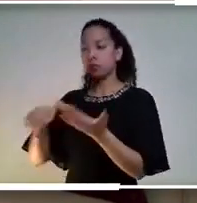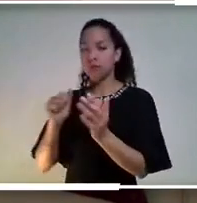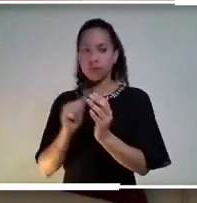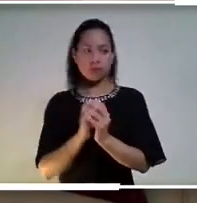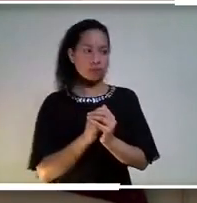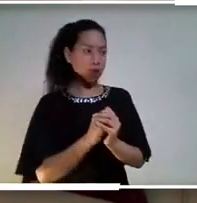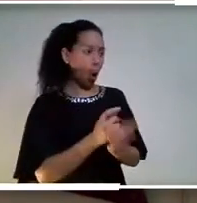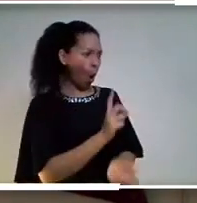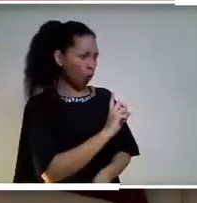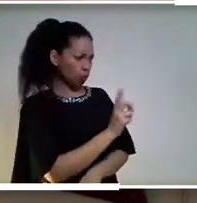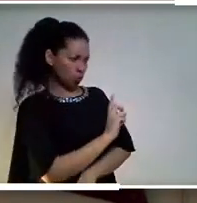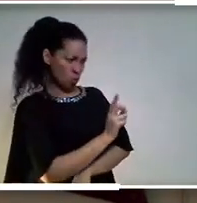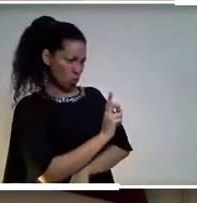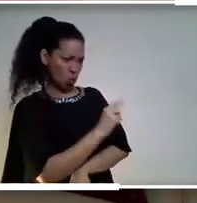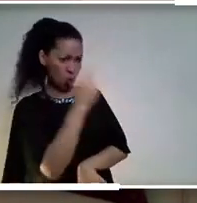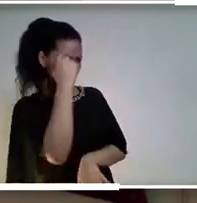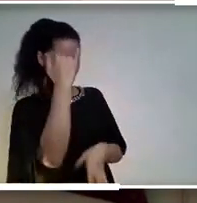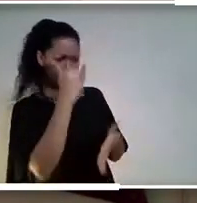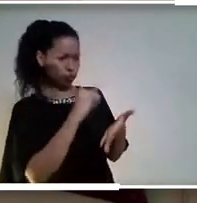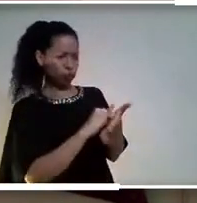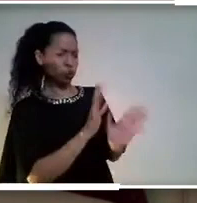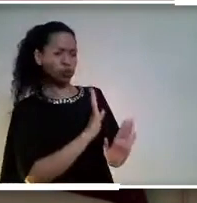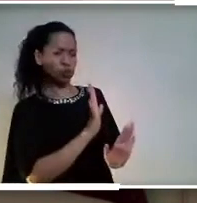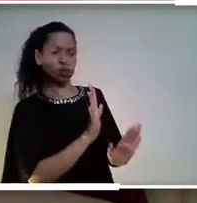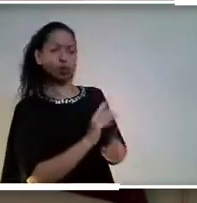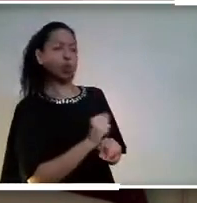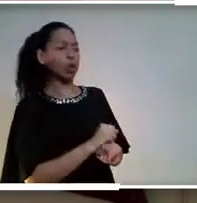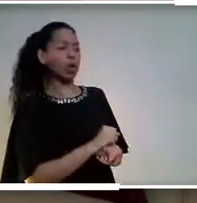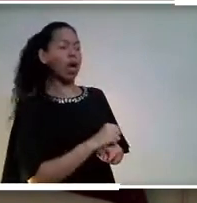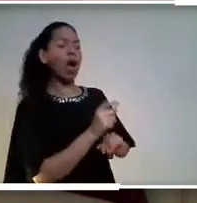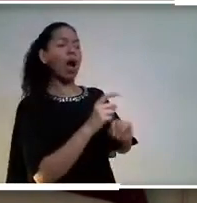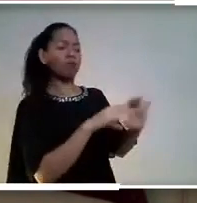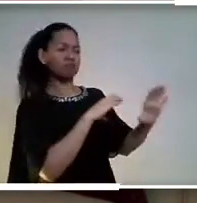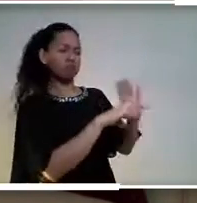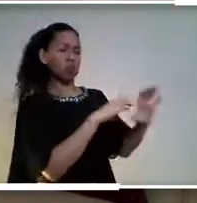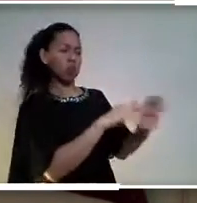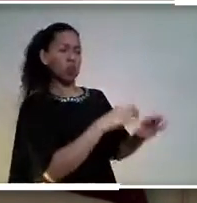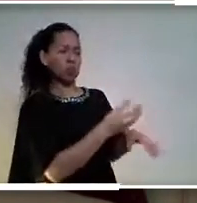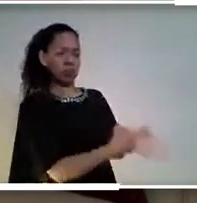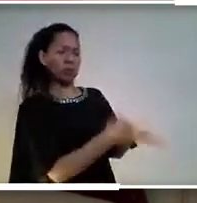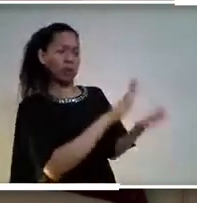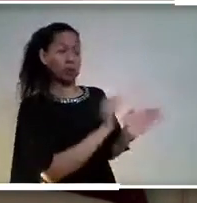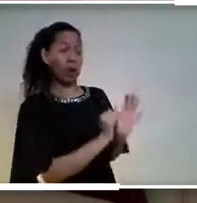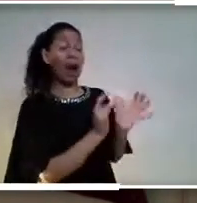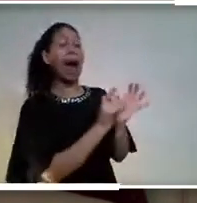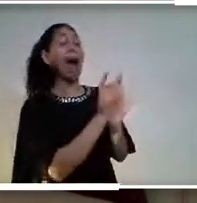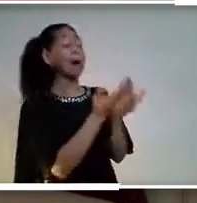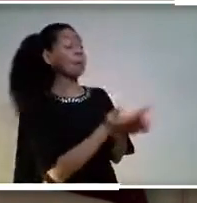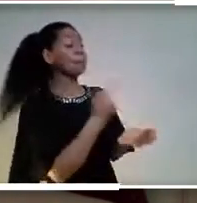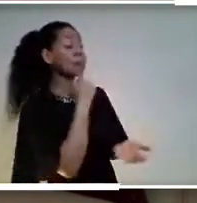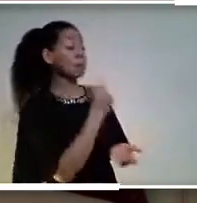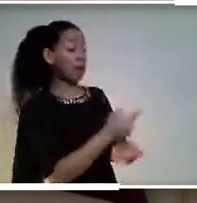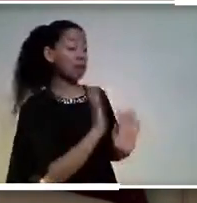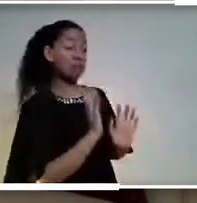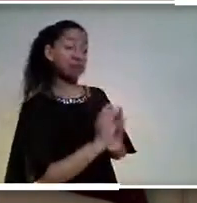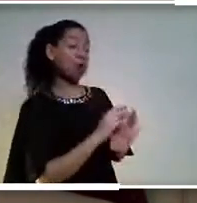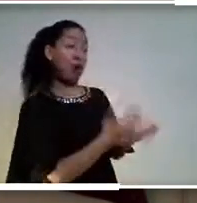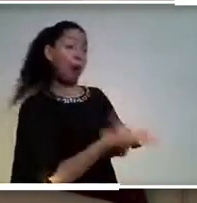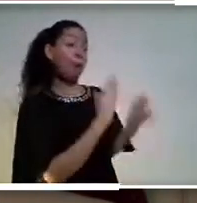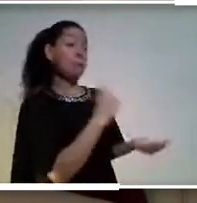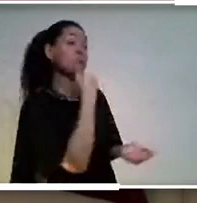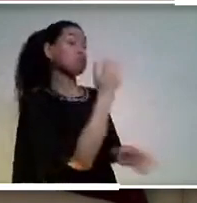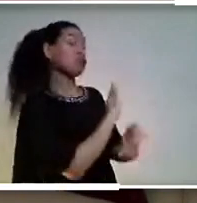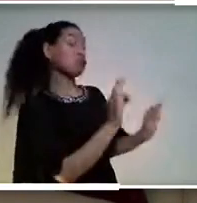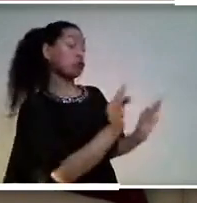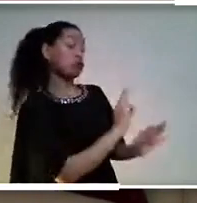porque la biblia dice de 7 9 5 y 6 que los vivos saben que de morir más los muertos nada sabe bueno replicó su amiga todo lo que sé